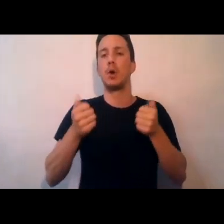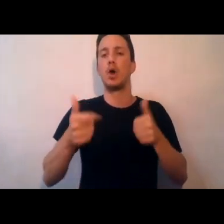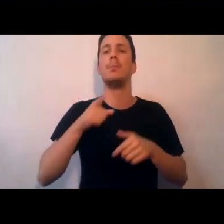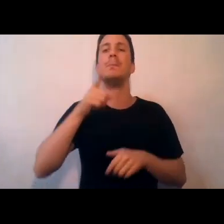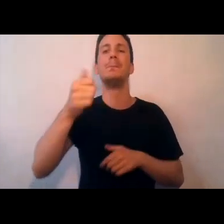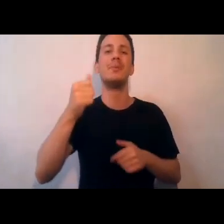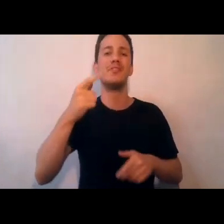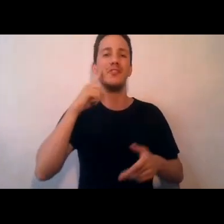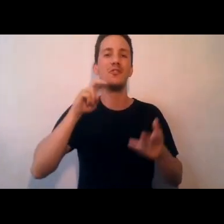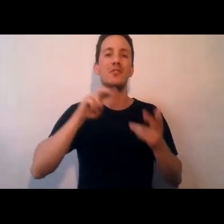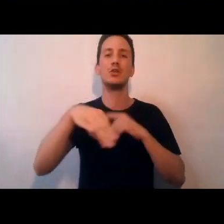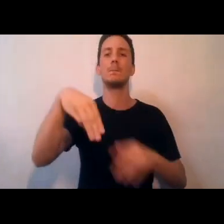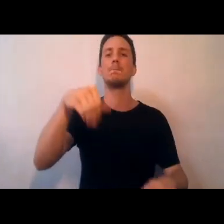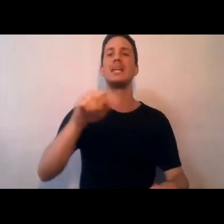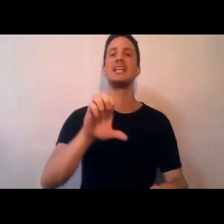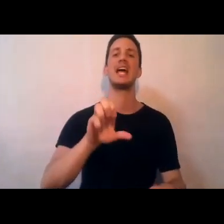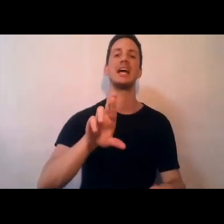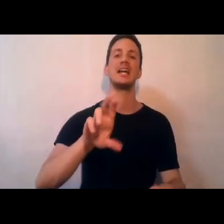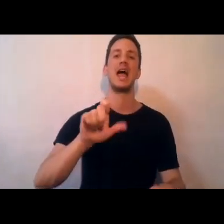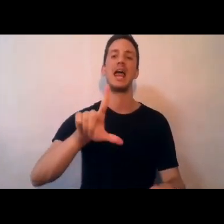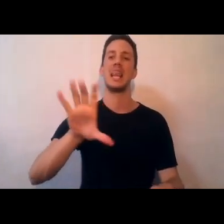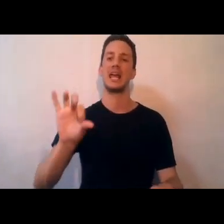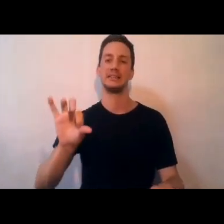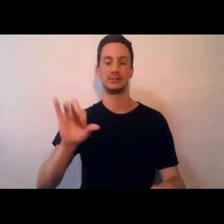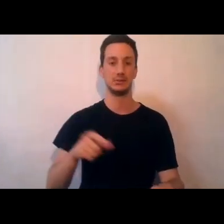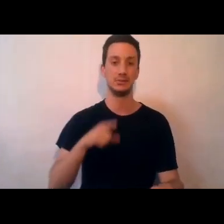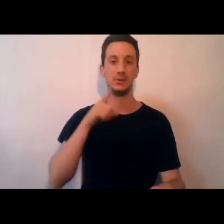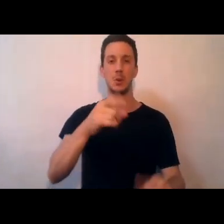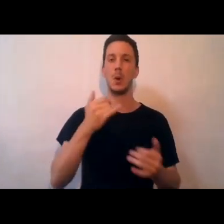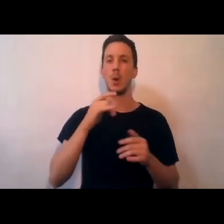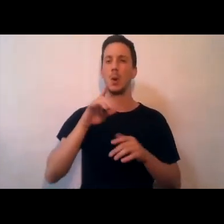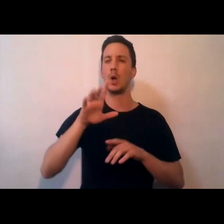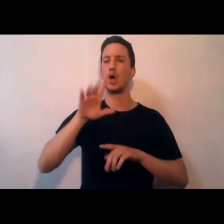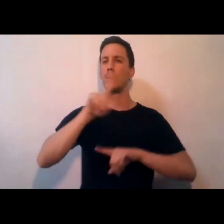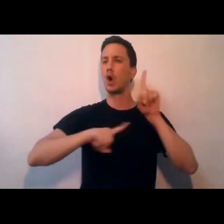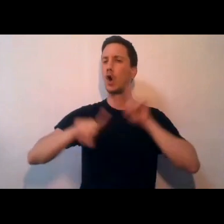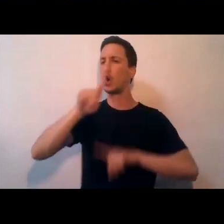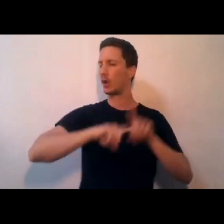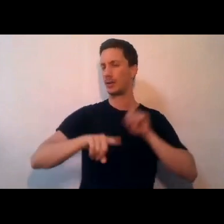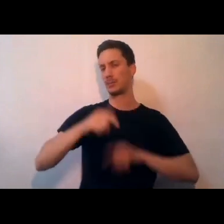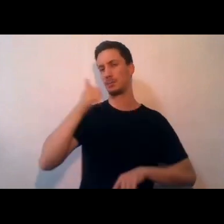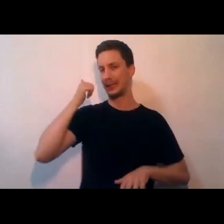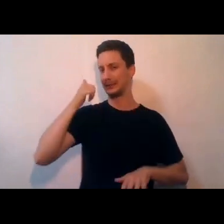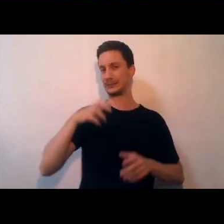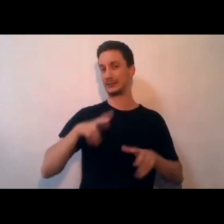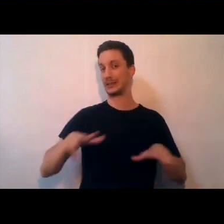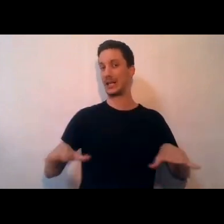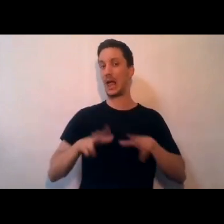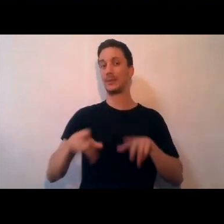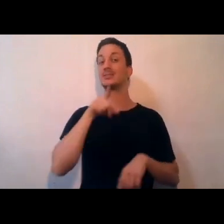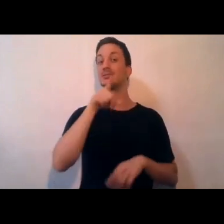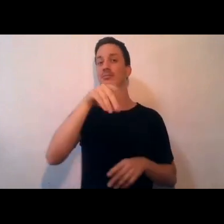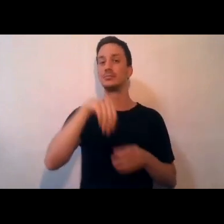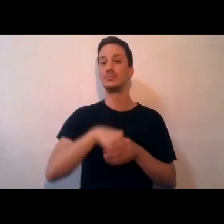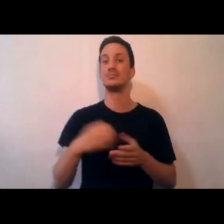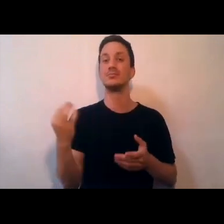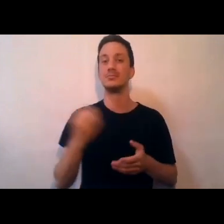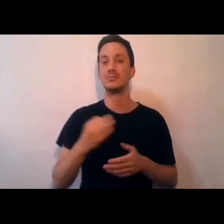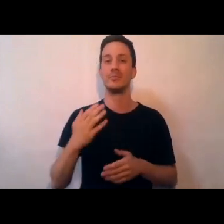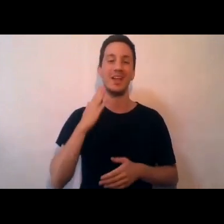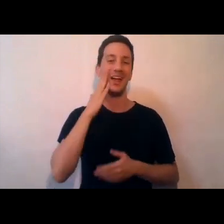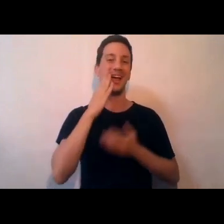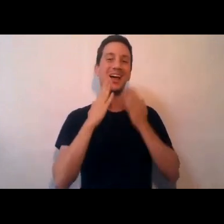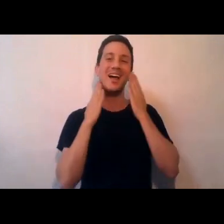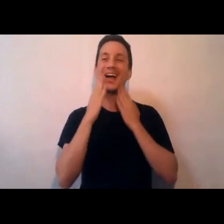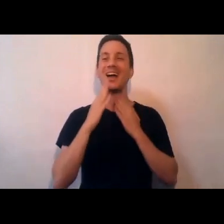minerales. ¿Y qué inconvenientes? El mayor inconveniente pues es la cosmética, porque es estos filtros